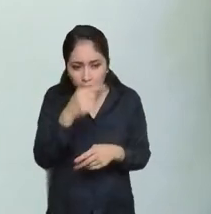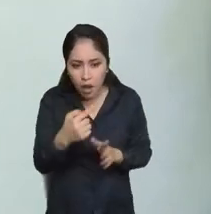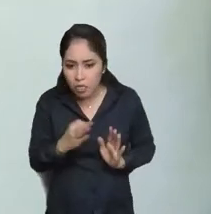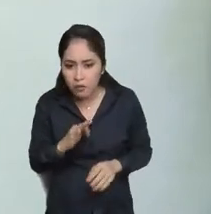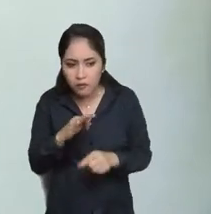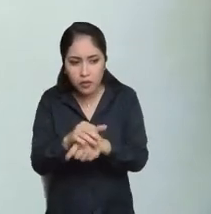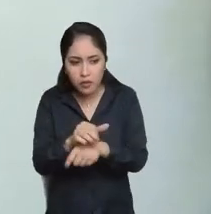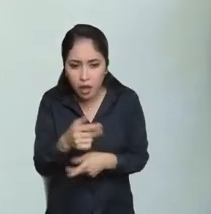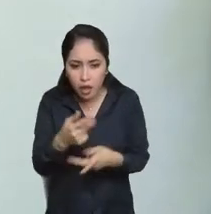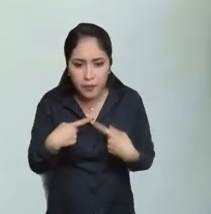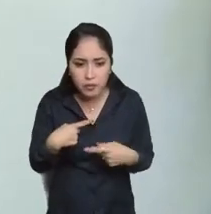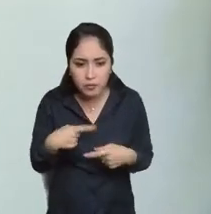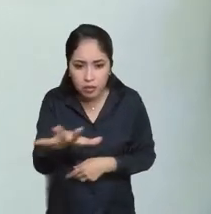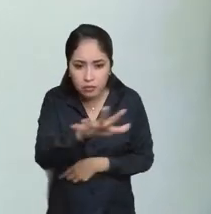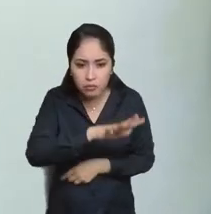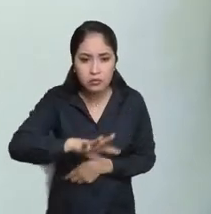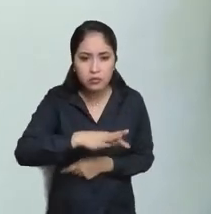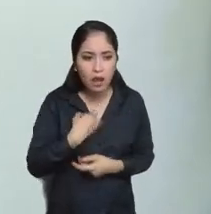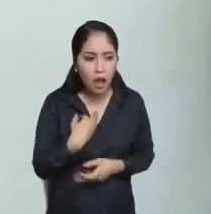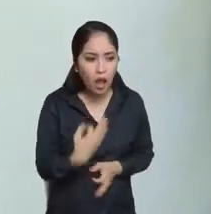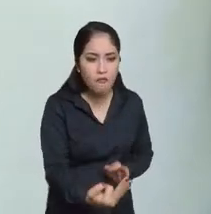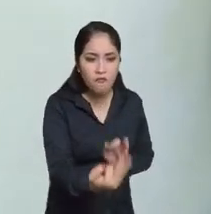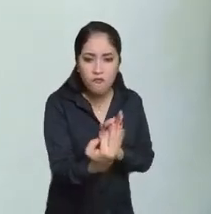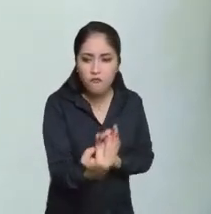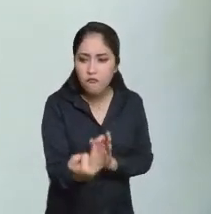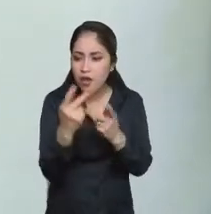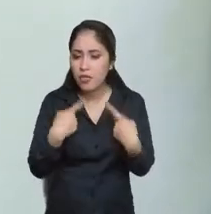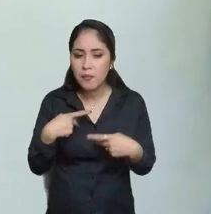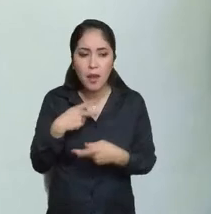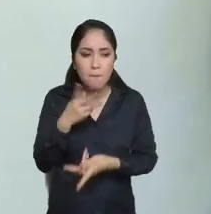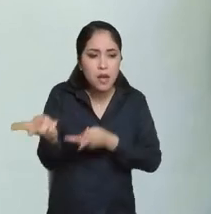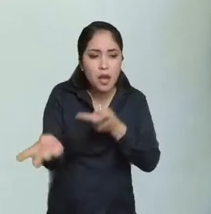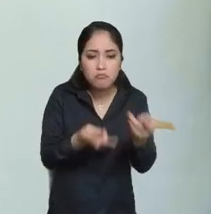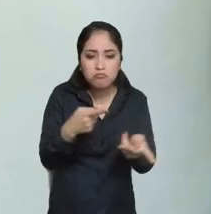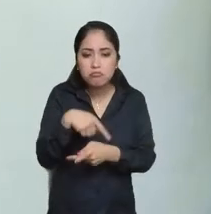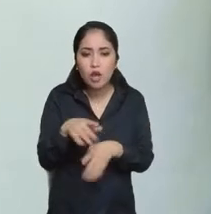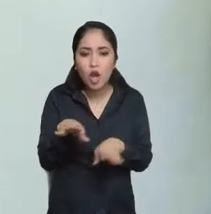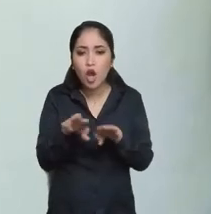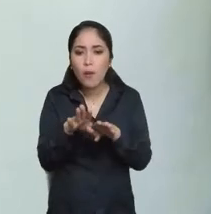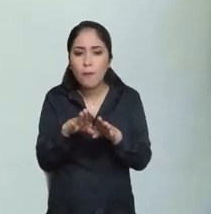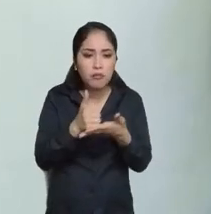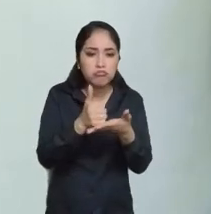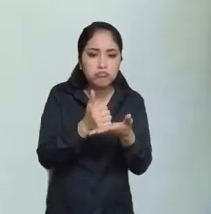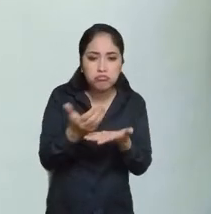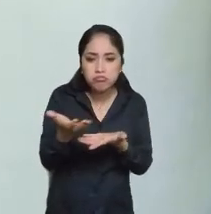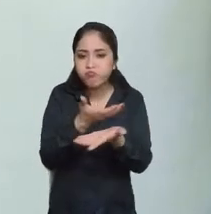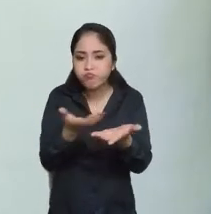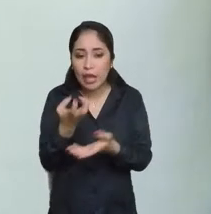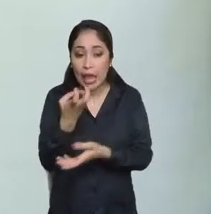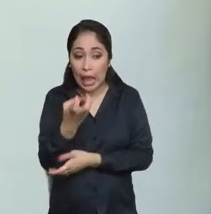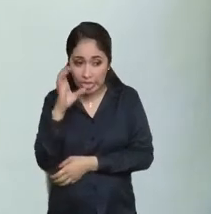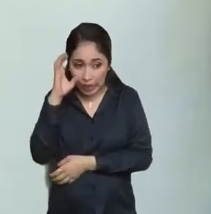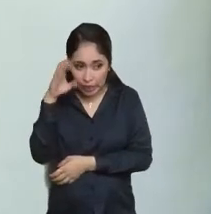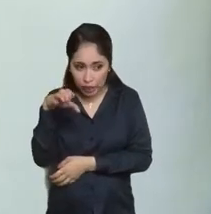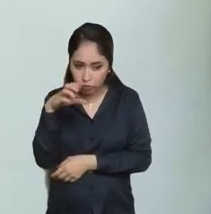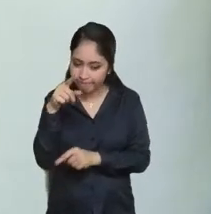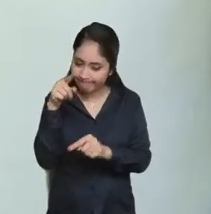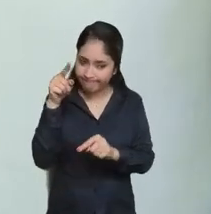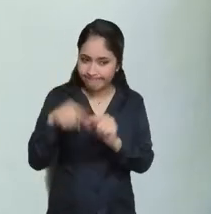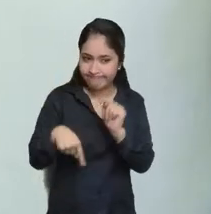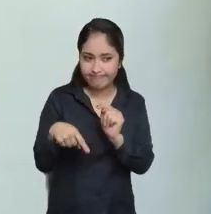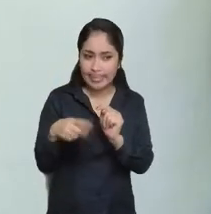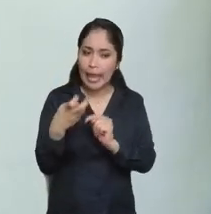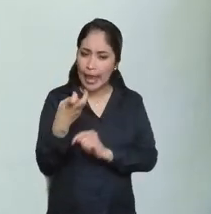cercanía en la sociedad para tratar de inhibir el delito. Y eso nos ha dado